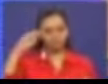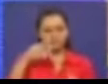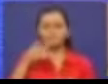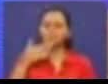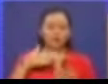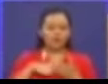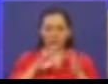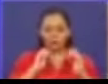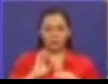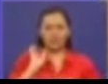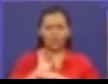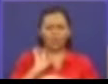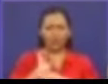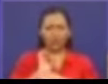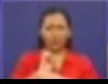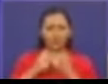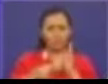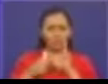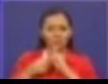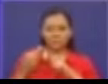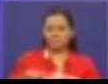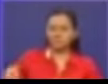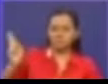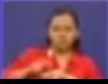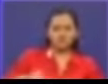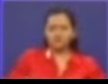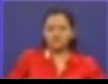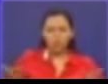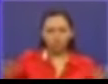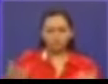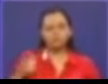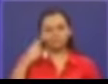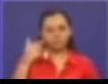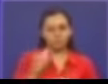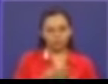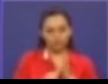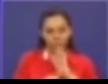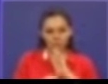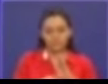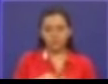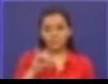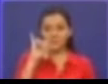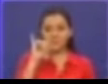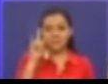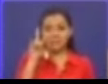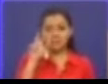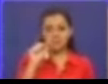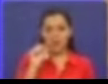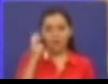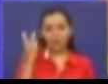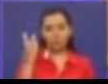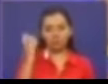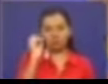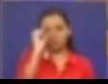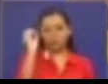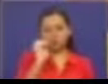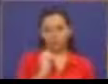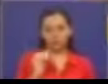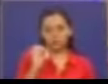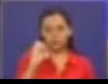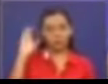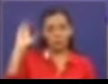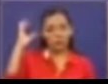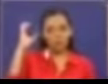impuestos. Ecuador no es un país de altos impuestos. Se lo voy a demostrar. El IVA aquí es 12%, en Colombia es 16%,